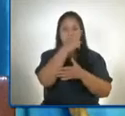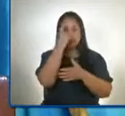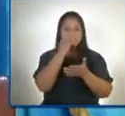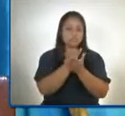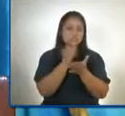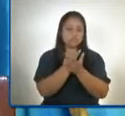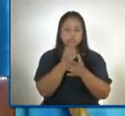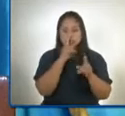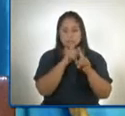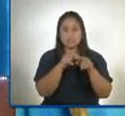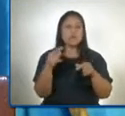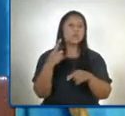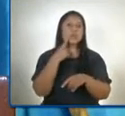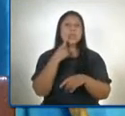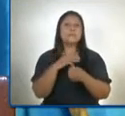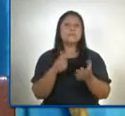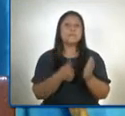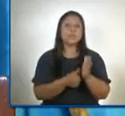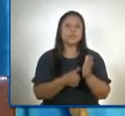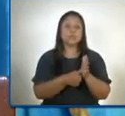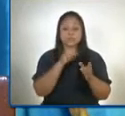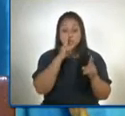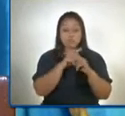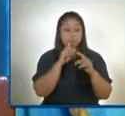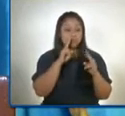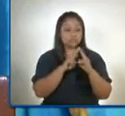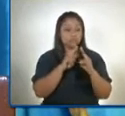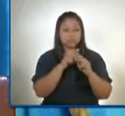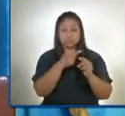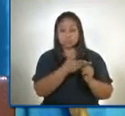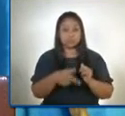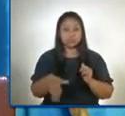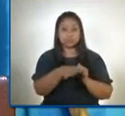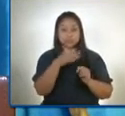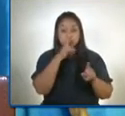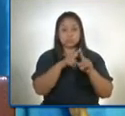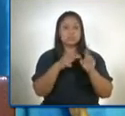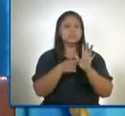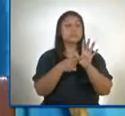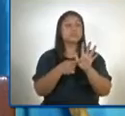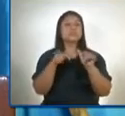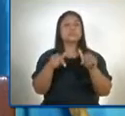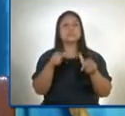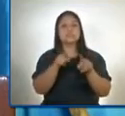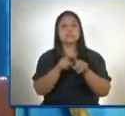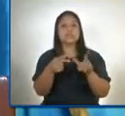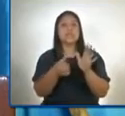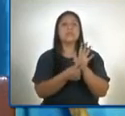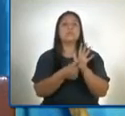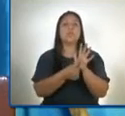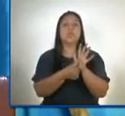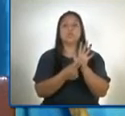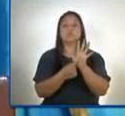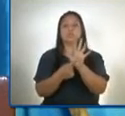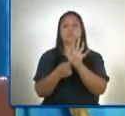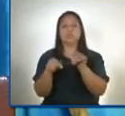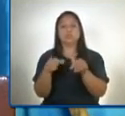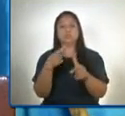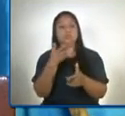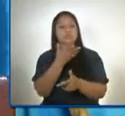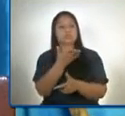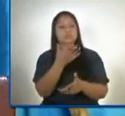autoridades municipales, que es acá de reconocer ese trabajo en estos sectores con unas municipalidades que están trabajando en gestión de